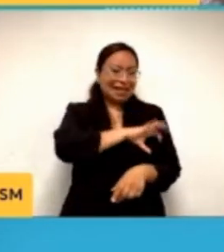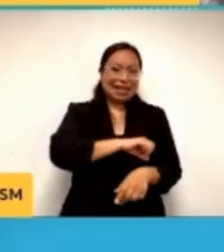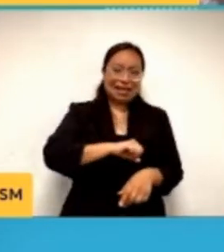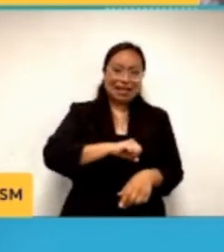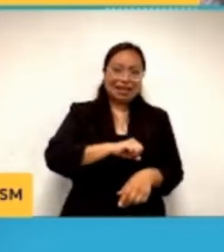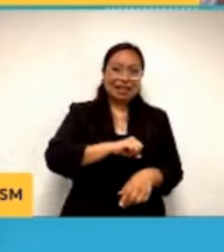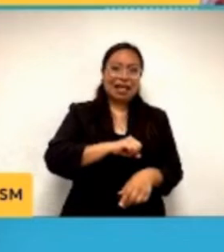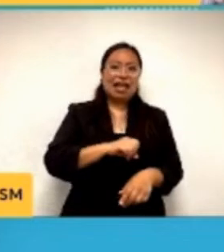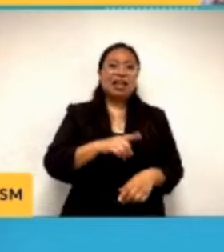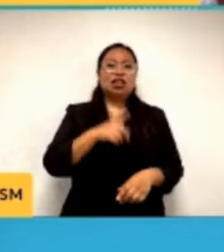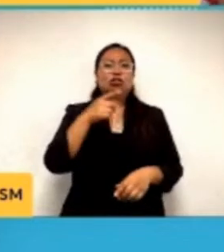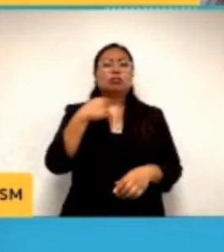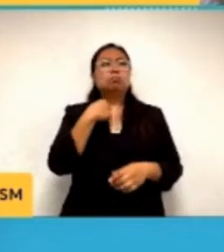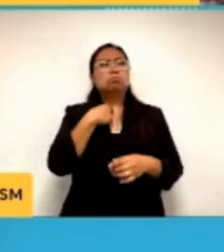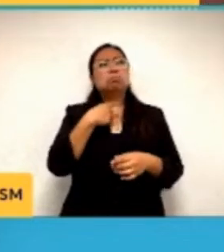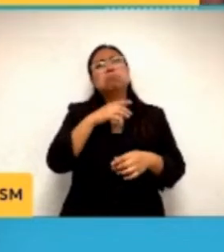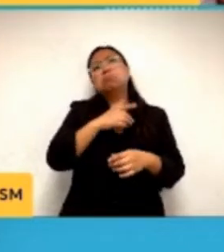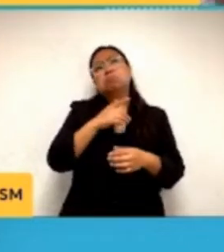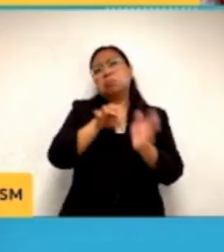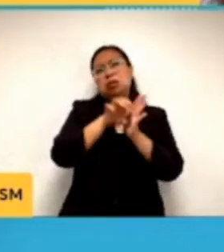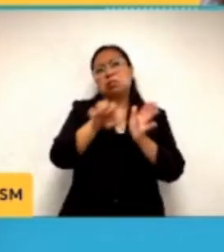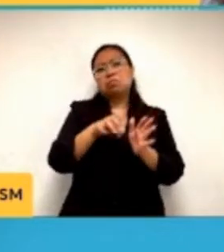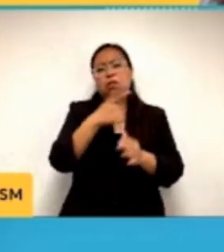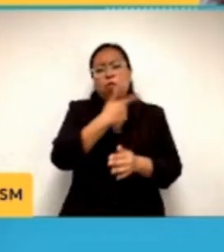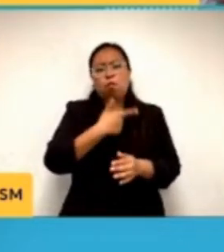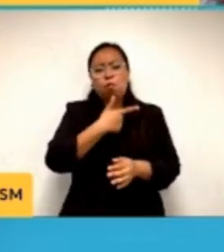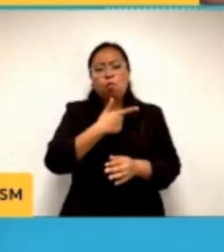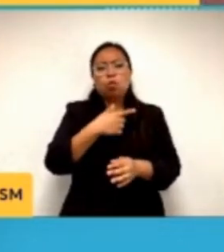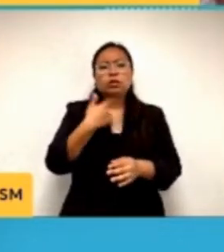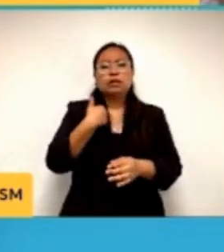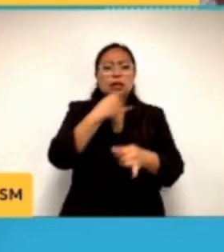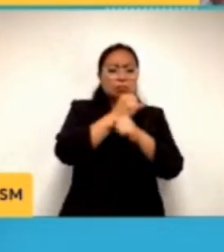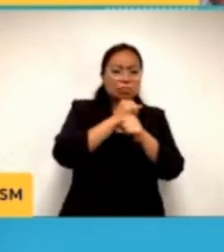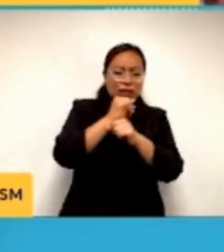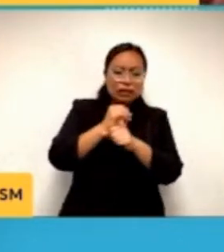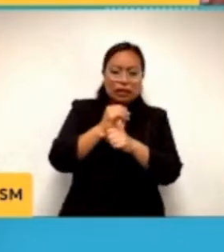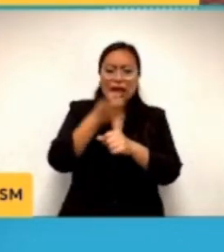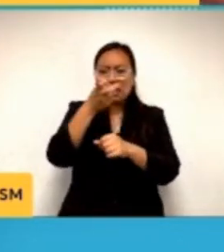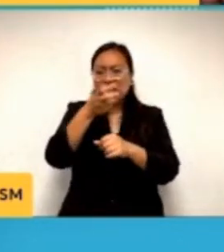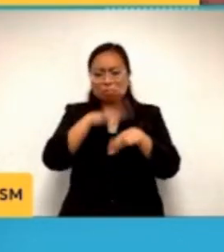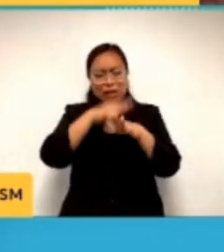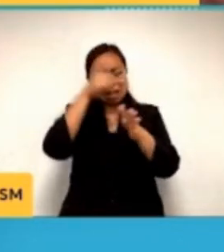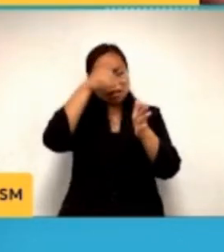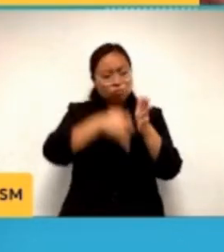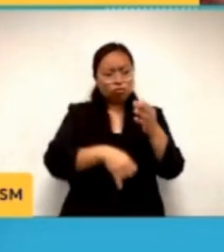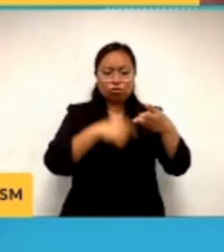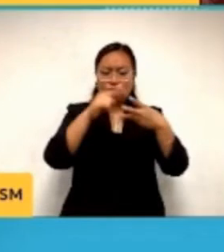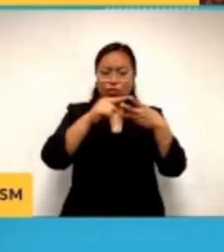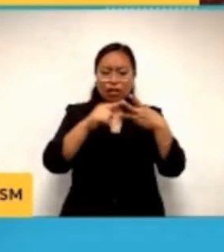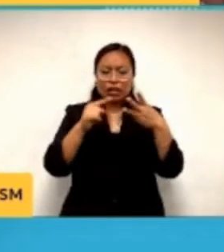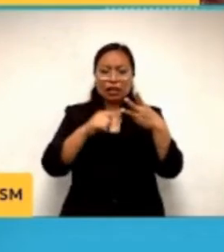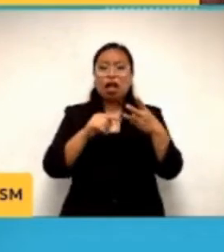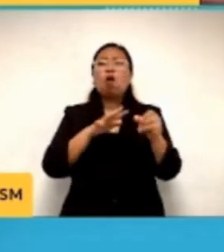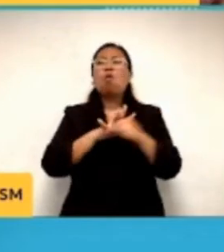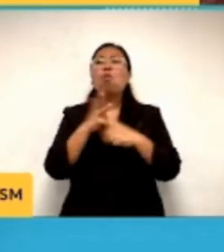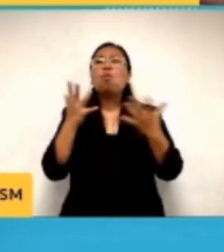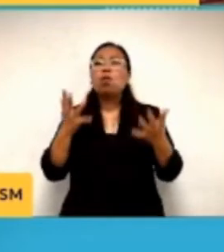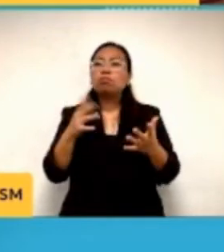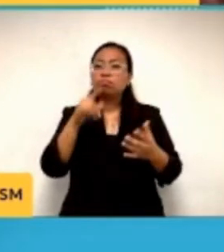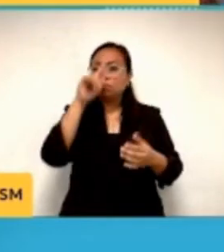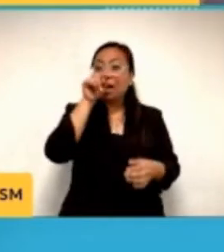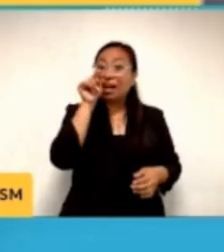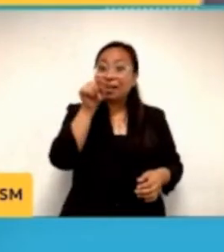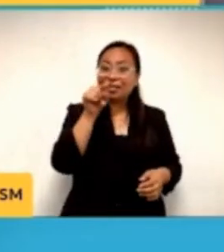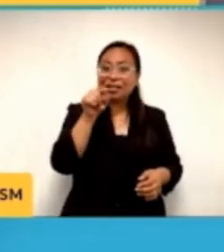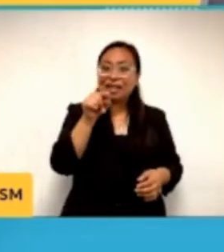me encanta investigar al respecto y pudiera hablar de esto horas. Todas tenemos esos tres temas. Esos tres temas te pueden ayudar